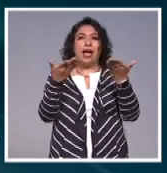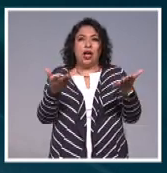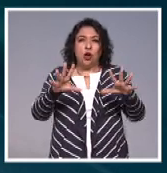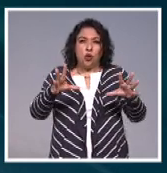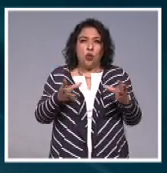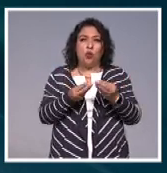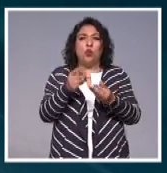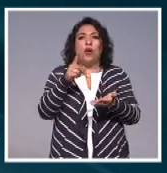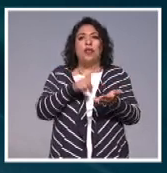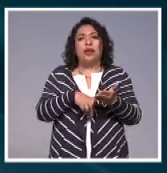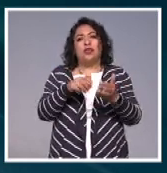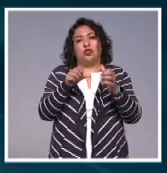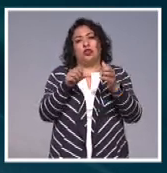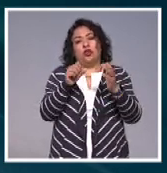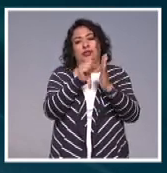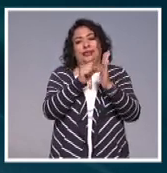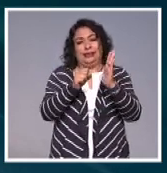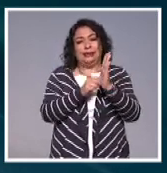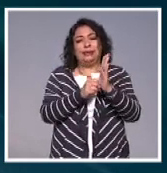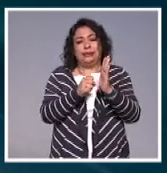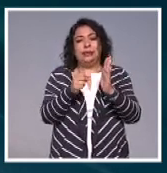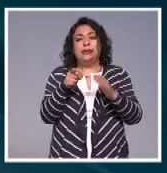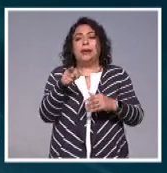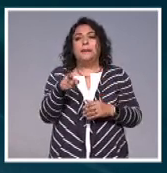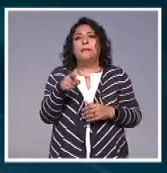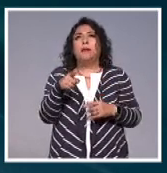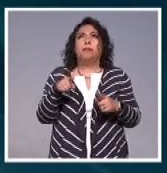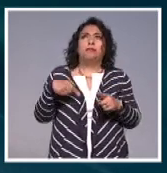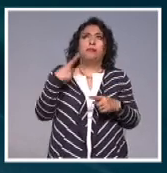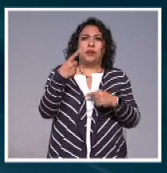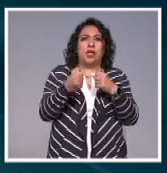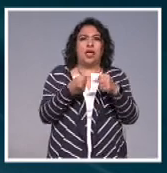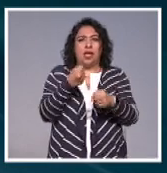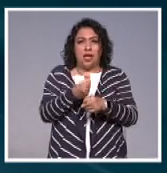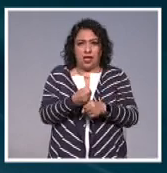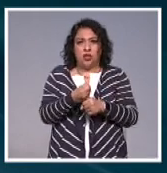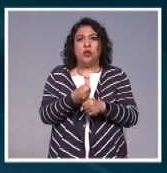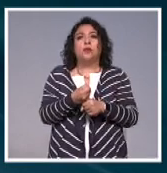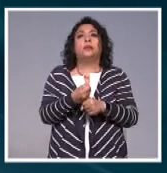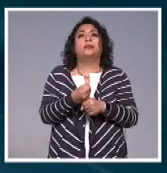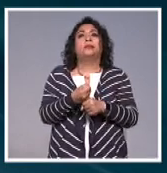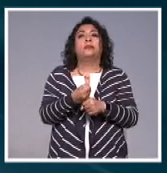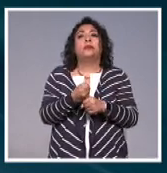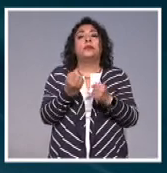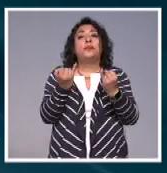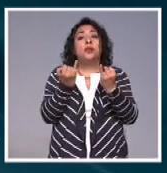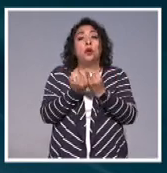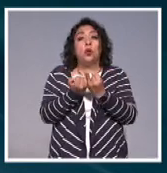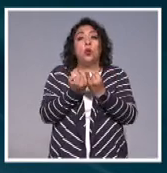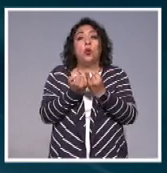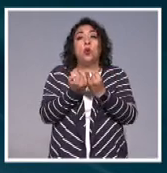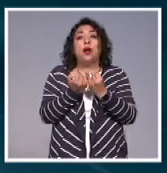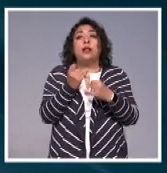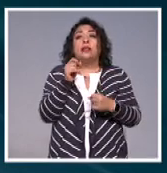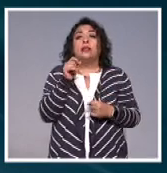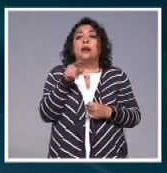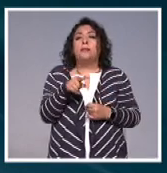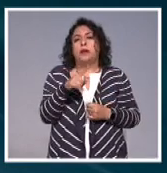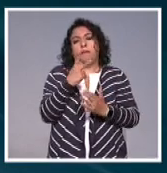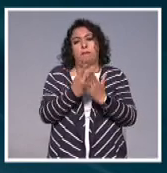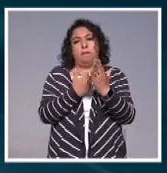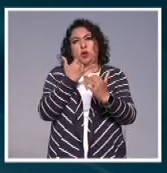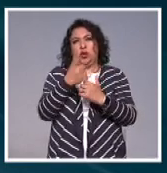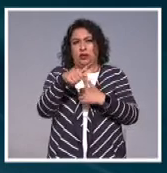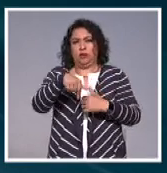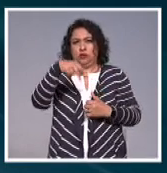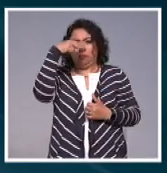parte del sistema. Eso es para el siguiente año. Así como un